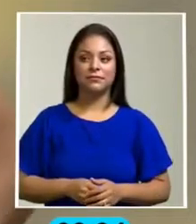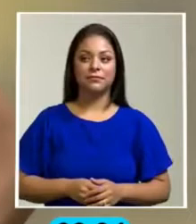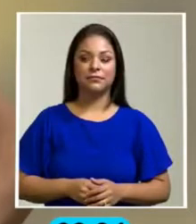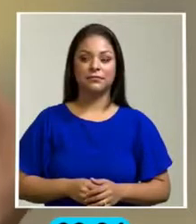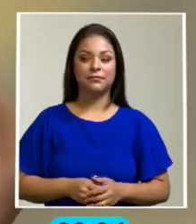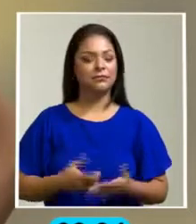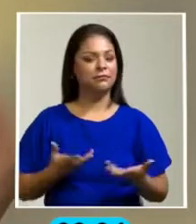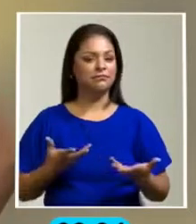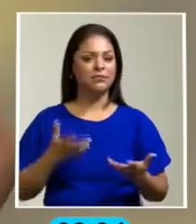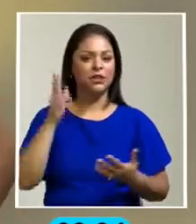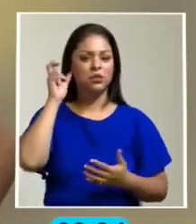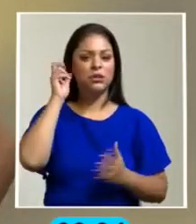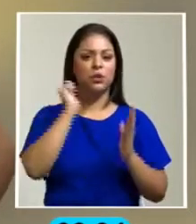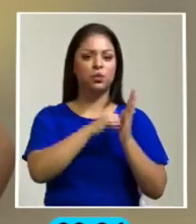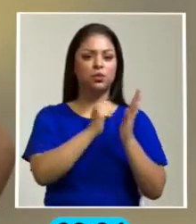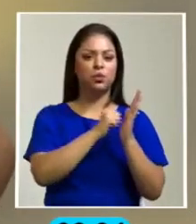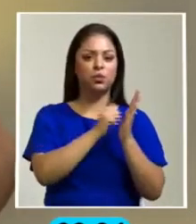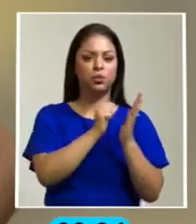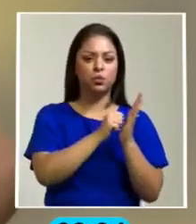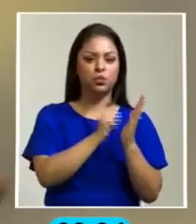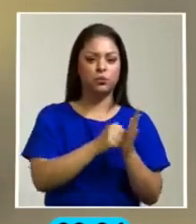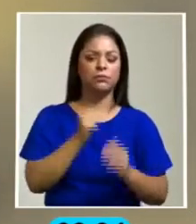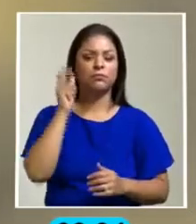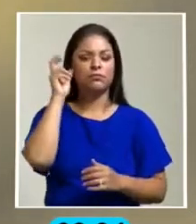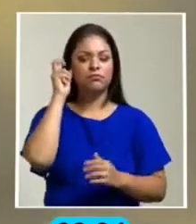¿Qué es eso?